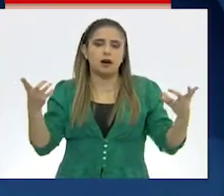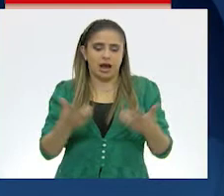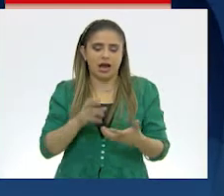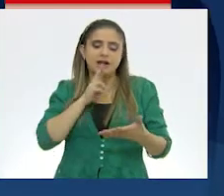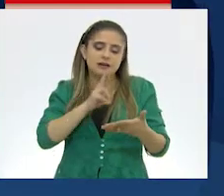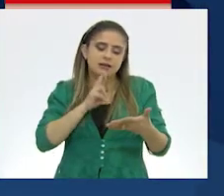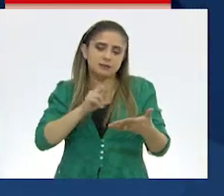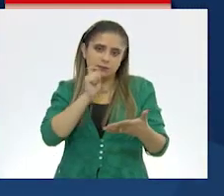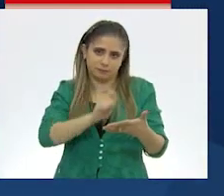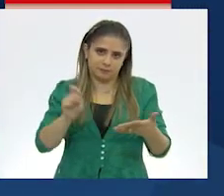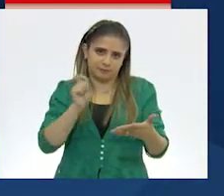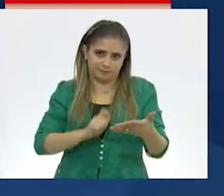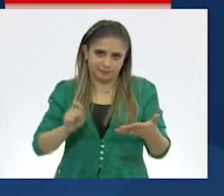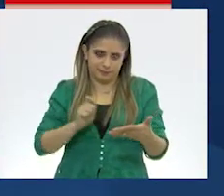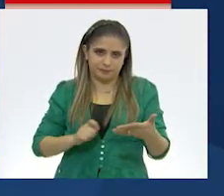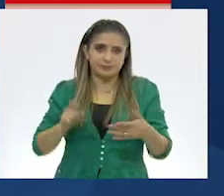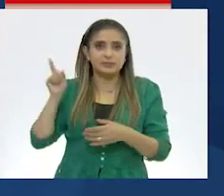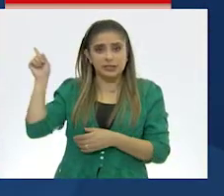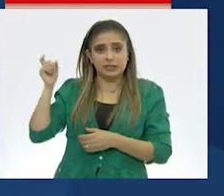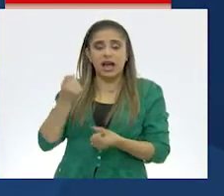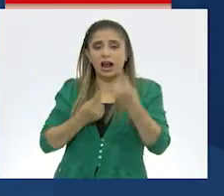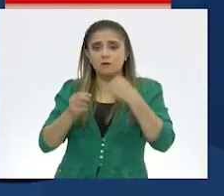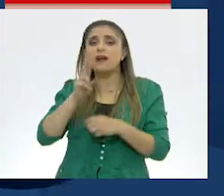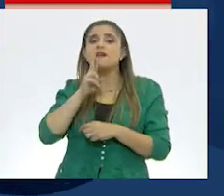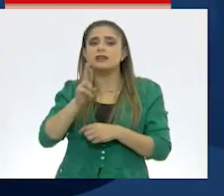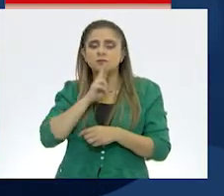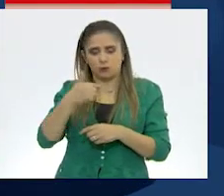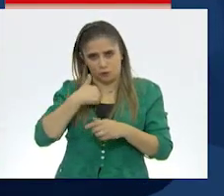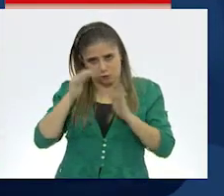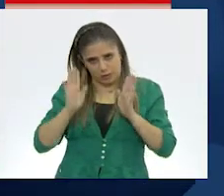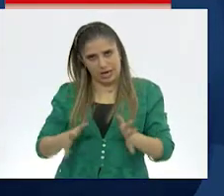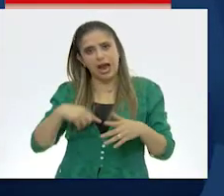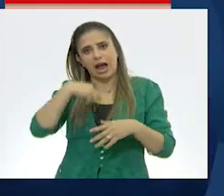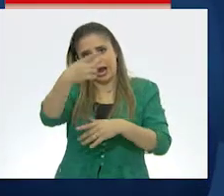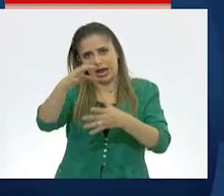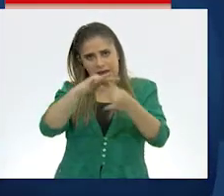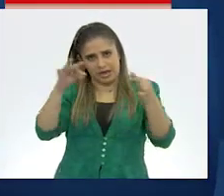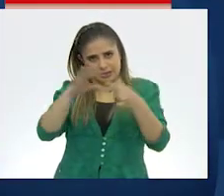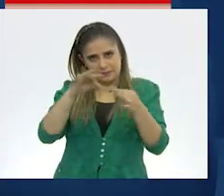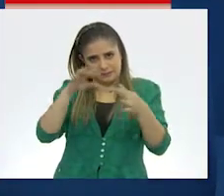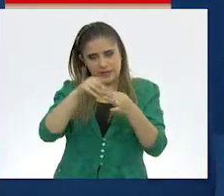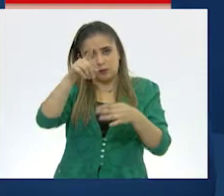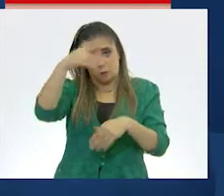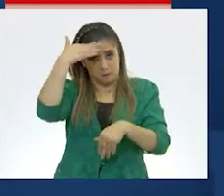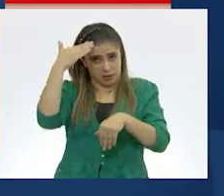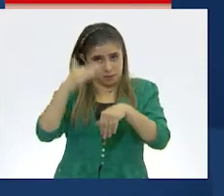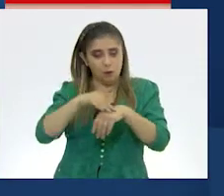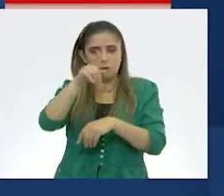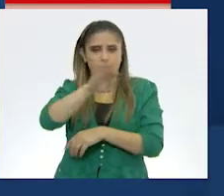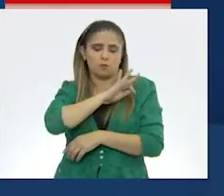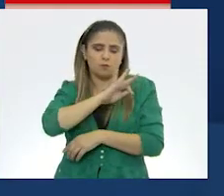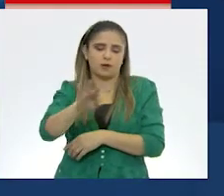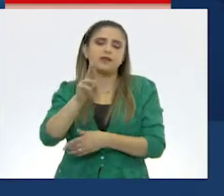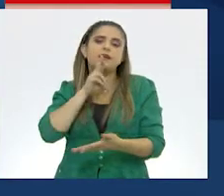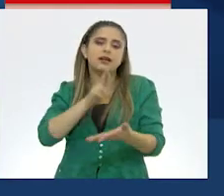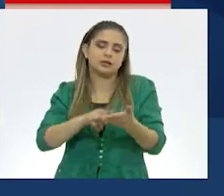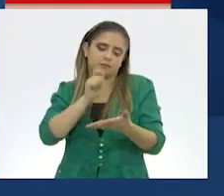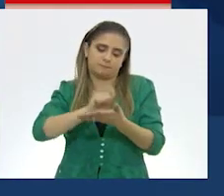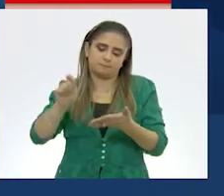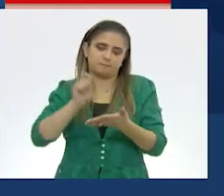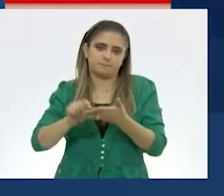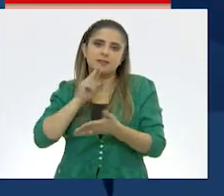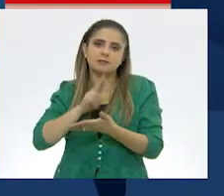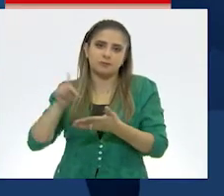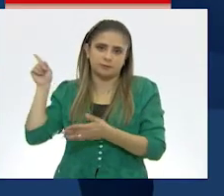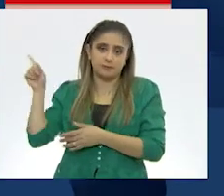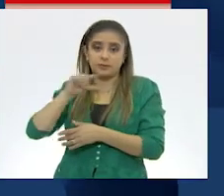de las respuestas de estas preguntas ya se las dimos durante la sesión y cuando terminen de completar esta actividad, coméntenla